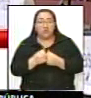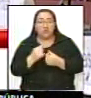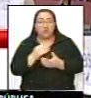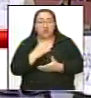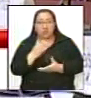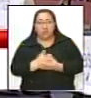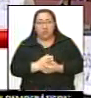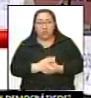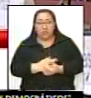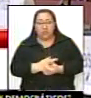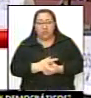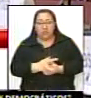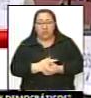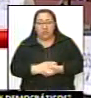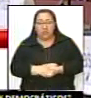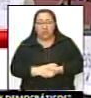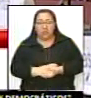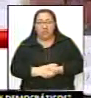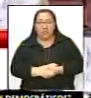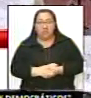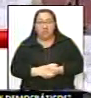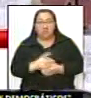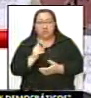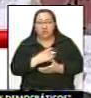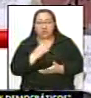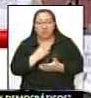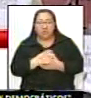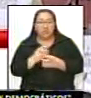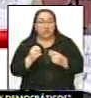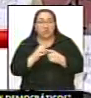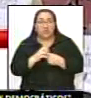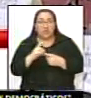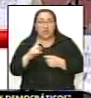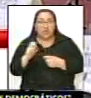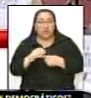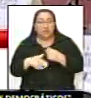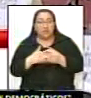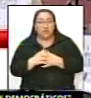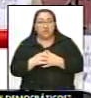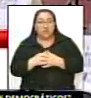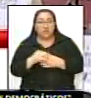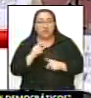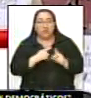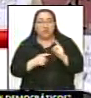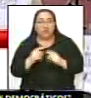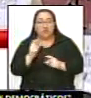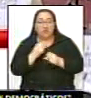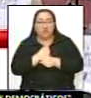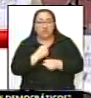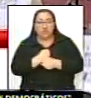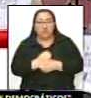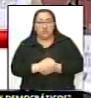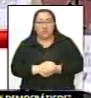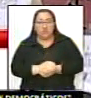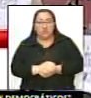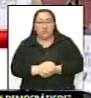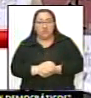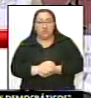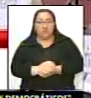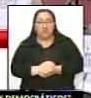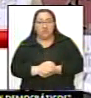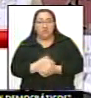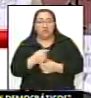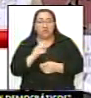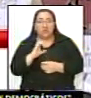problemas, son el problema grave, son de algunos funcionarios, y ya hemos visto